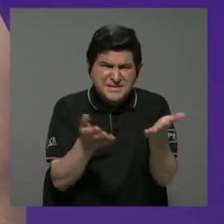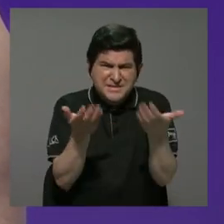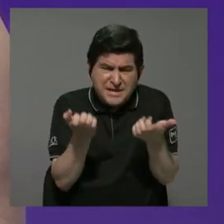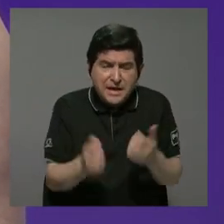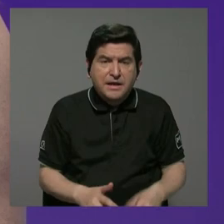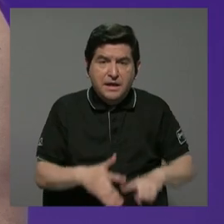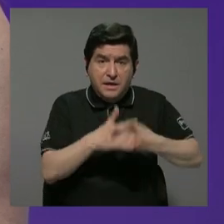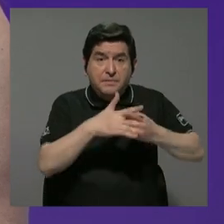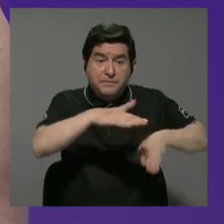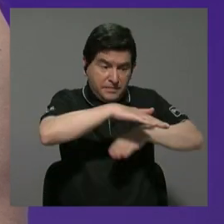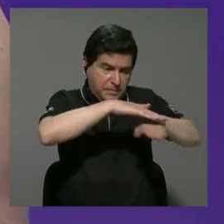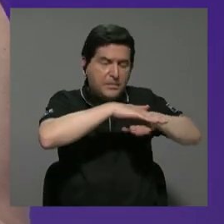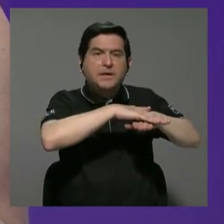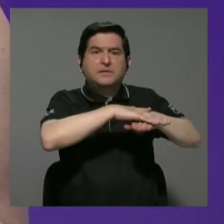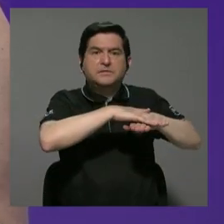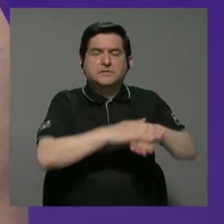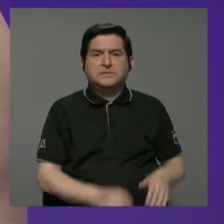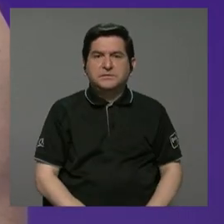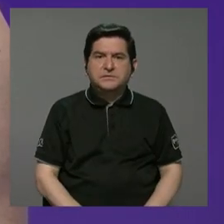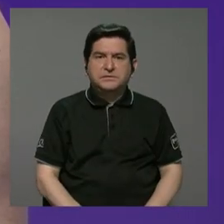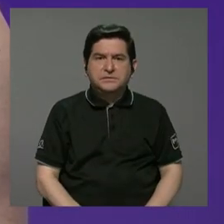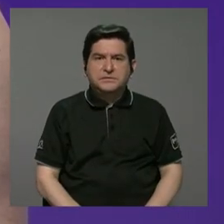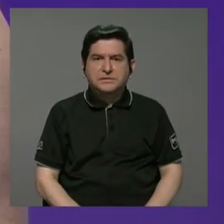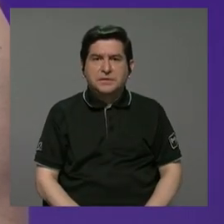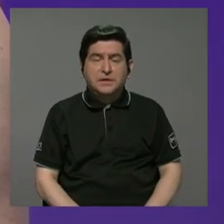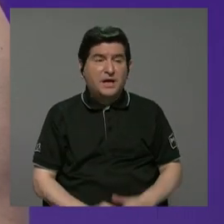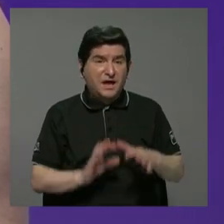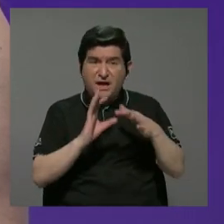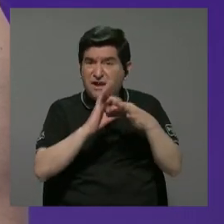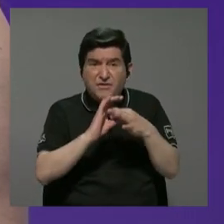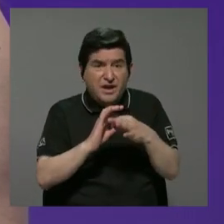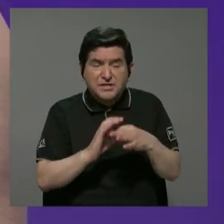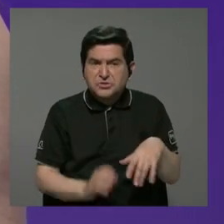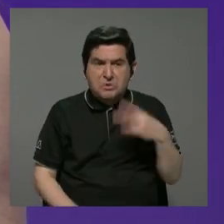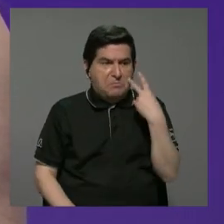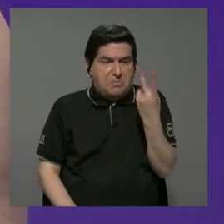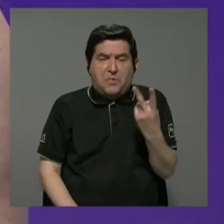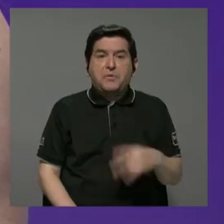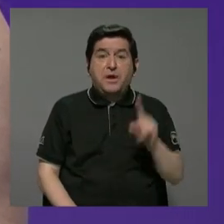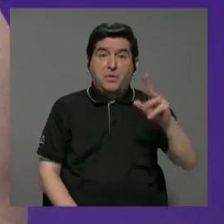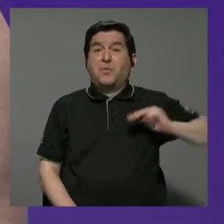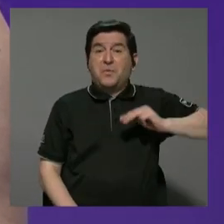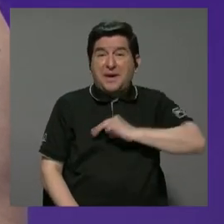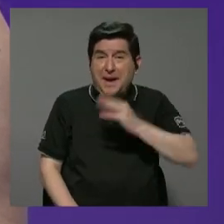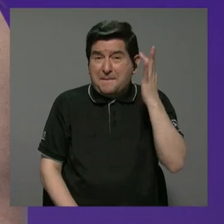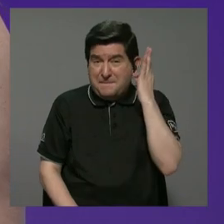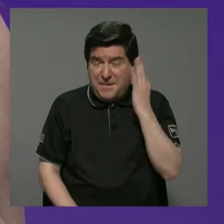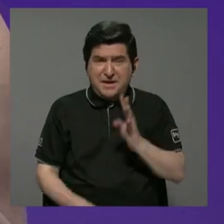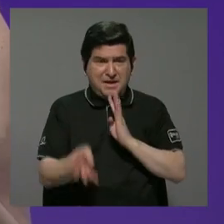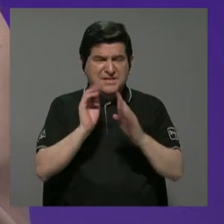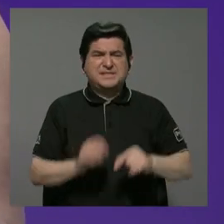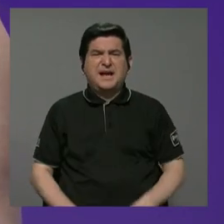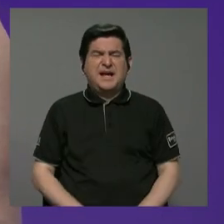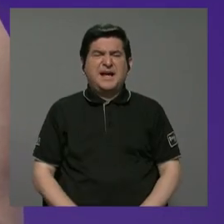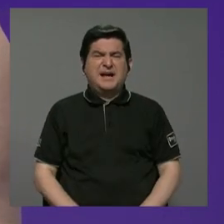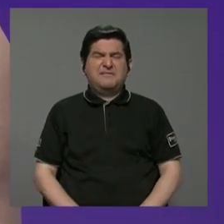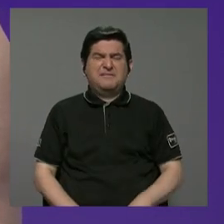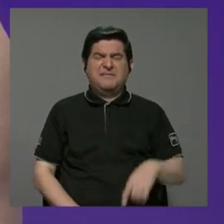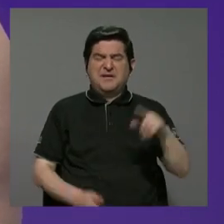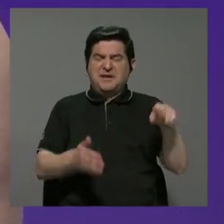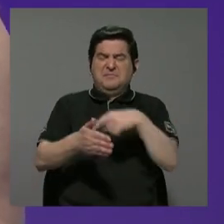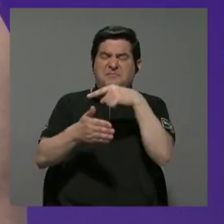por la base, ¿no? Como si no estuvieran los hechos relacionados. Tenemos además una ministra que se refiere de manera despectiva hacia las